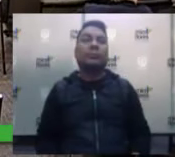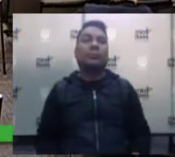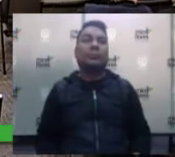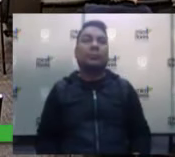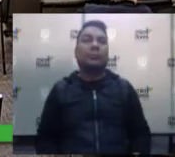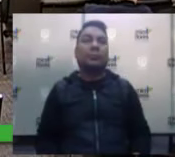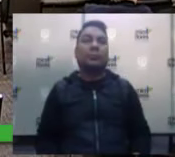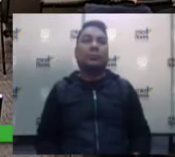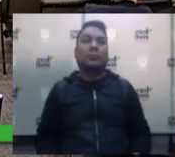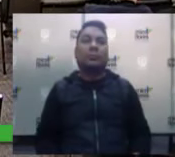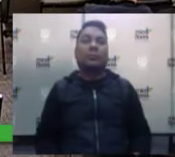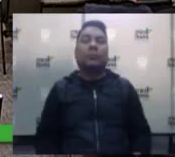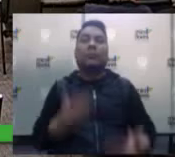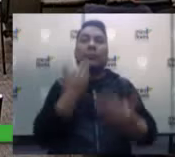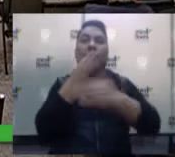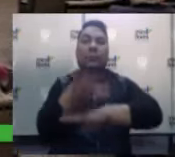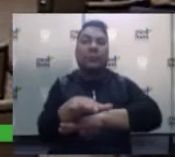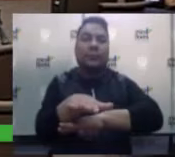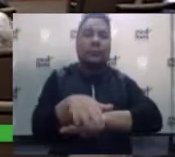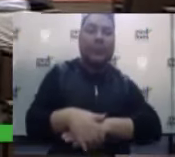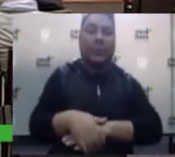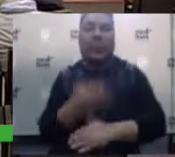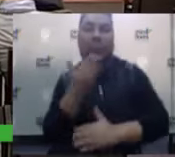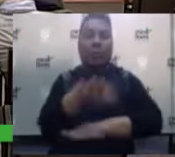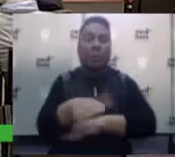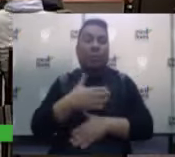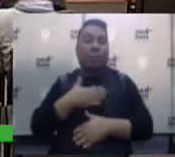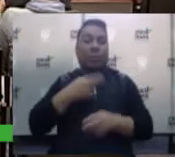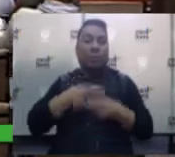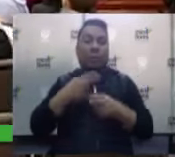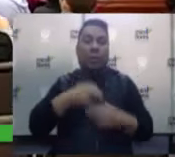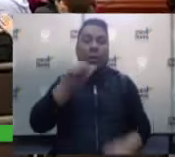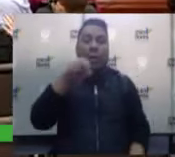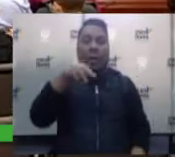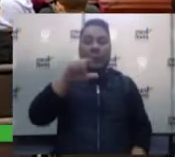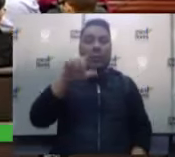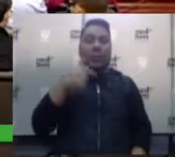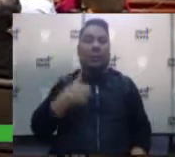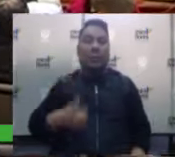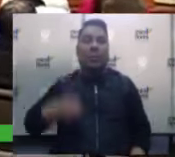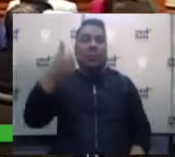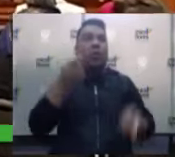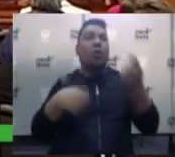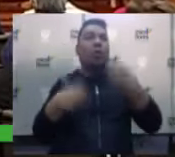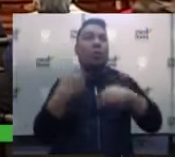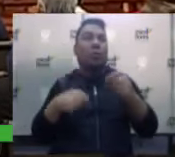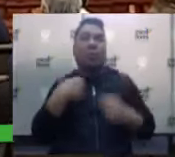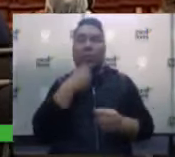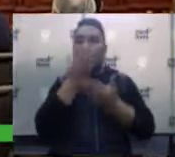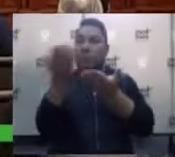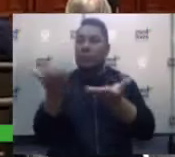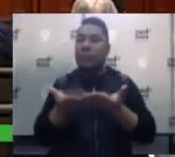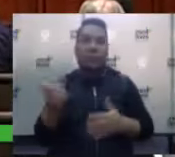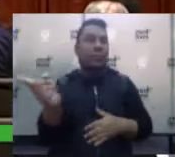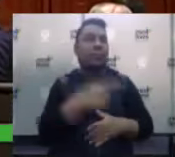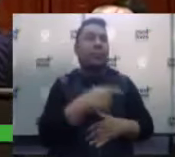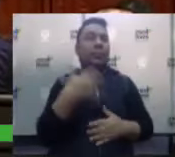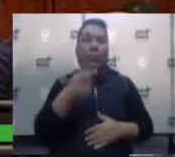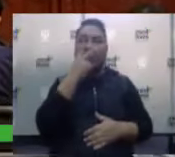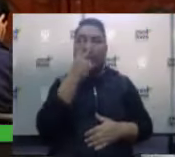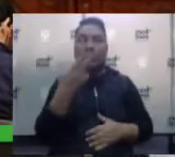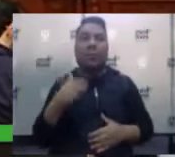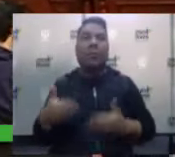Sí, buenas tardes, me presento, soy Amelia Robles, subgerente de comercialización, les doy la bienvenida. Como hemos